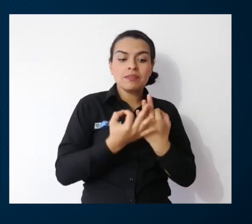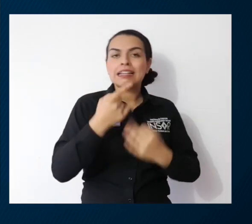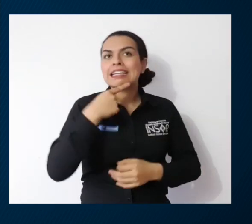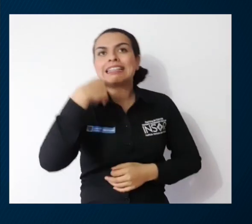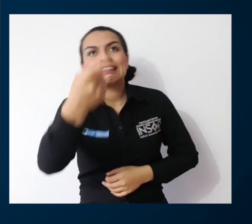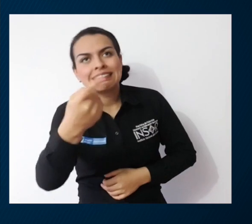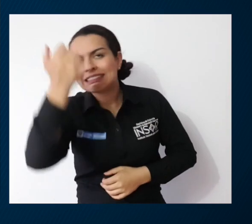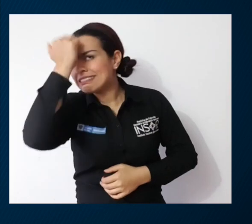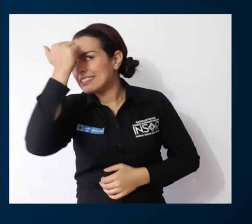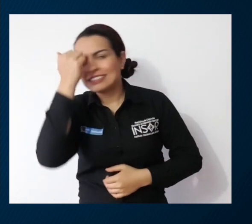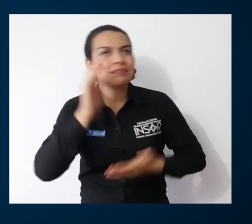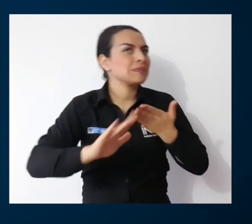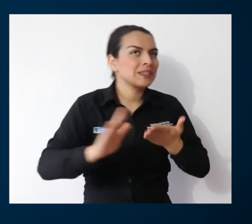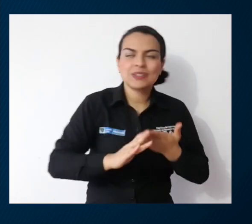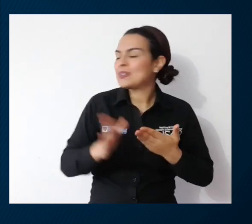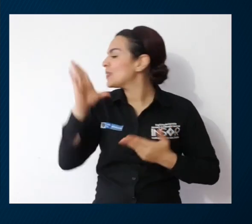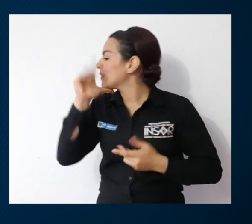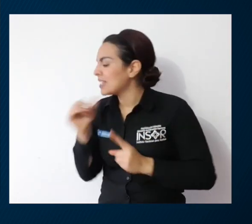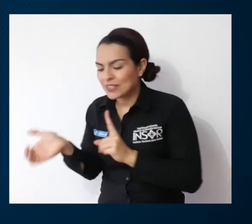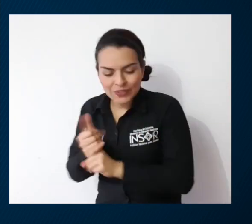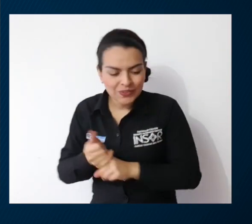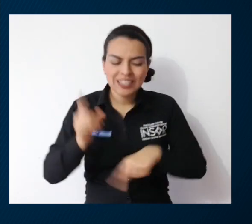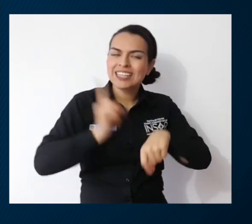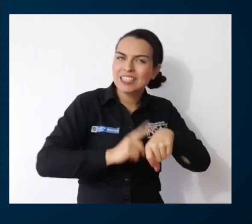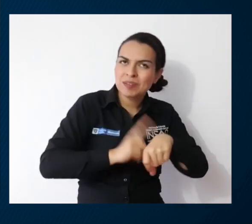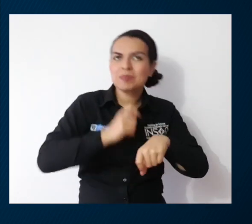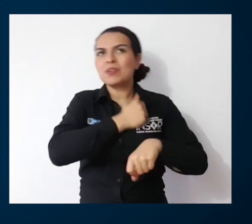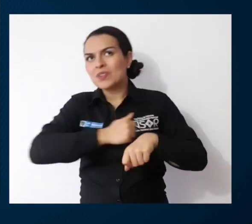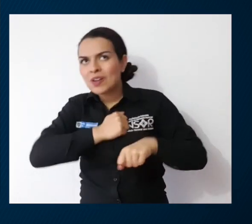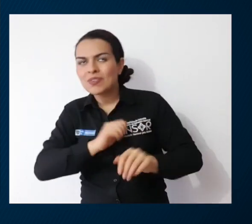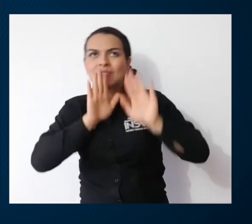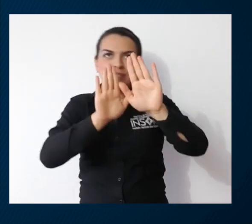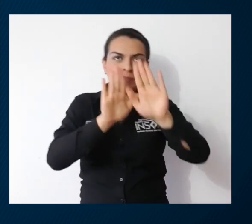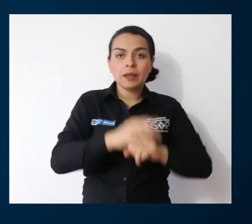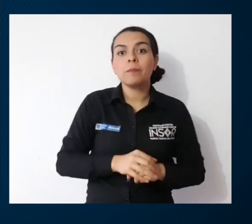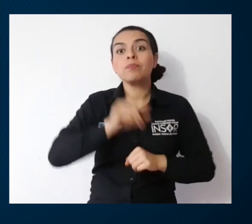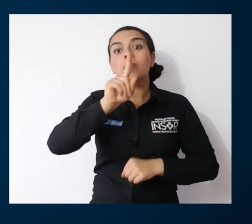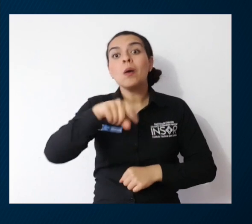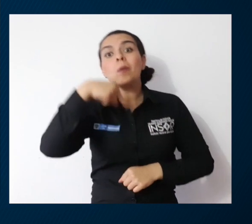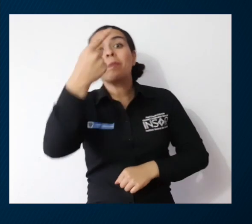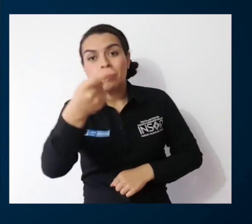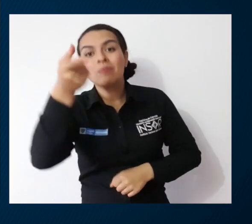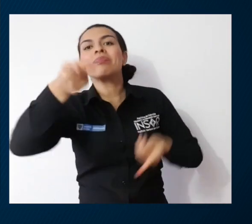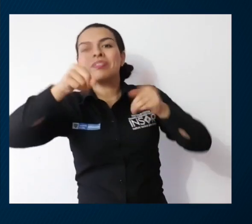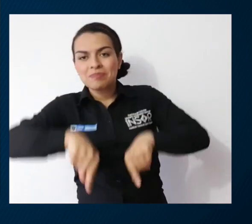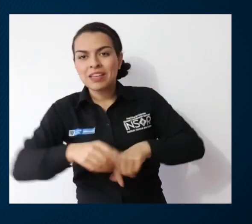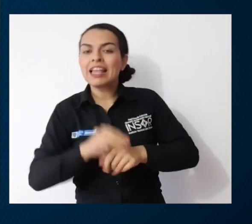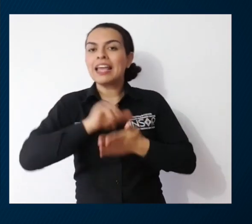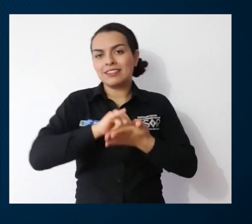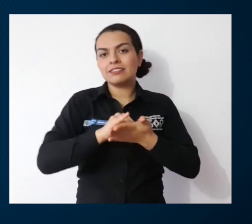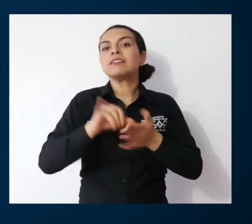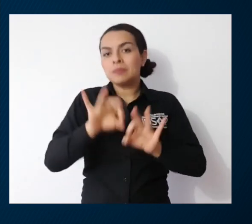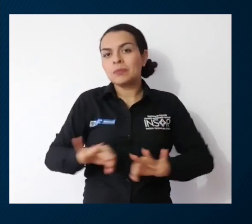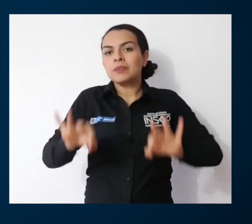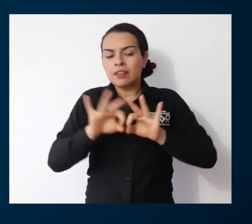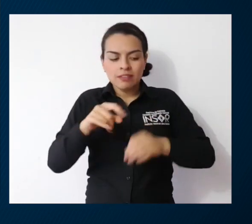lo logro, no me funciona, necesito más tiempo. El docente también tiene, las familias tienen la enorme posibilidad de valorar lo que